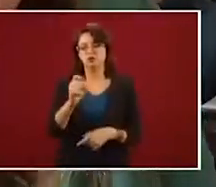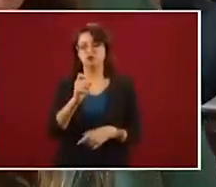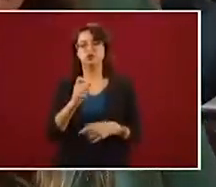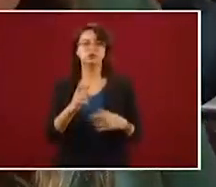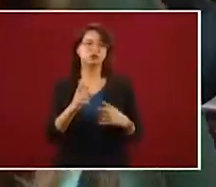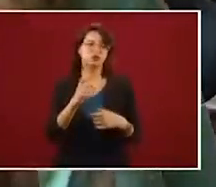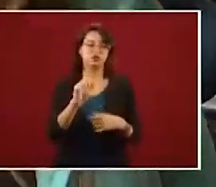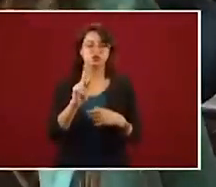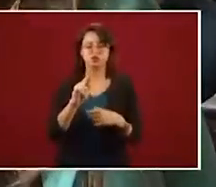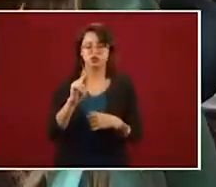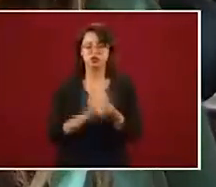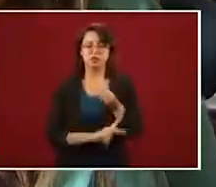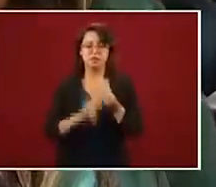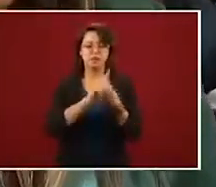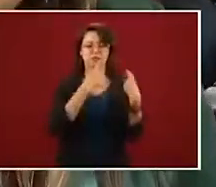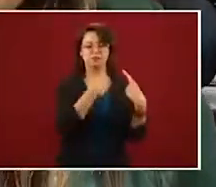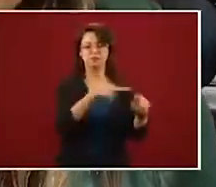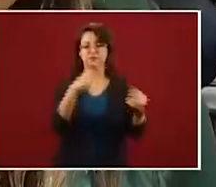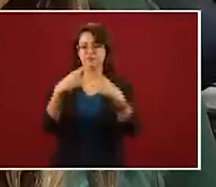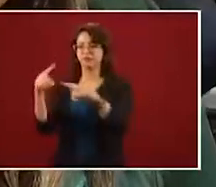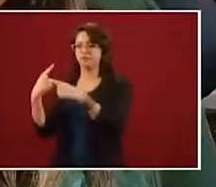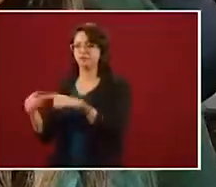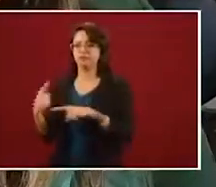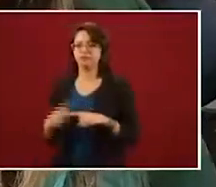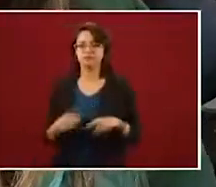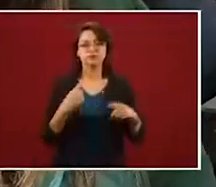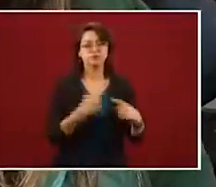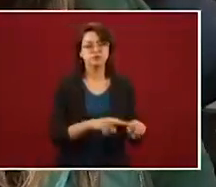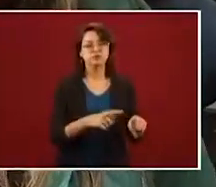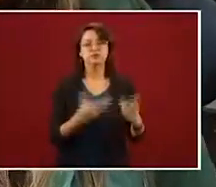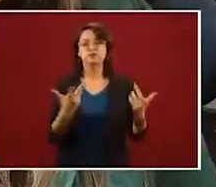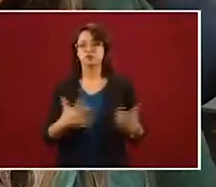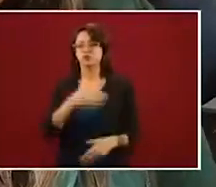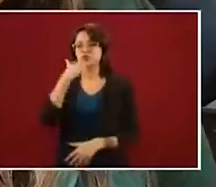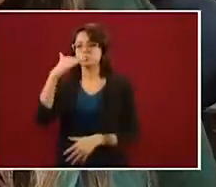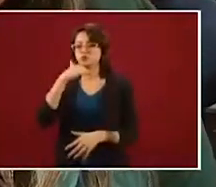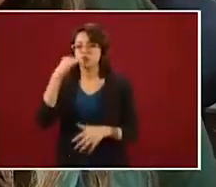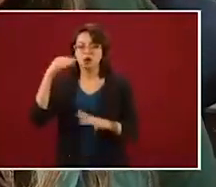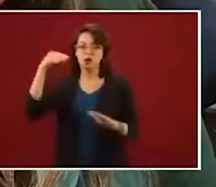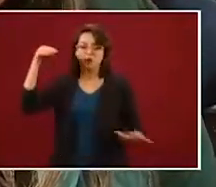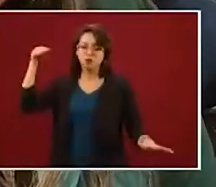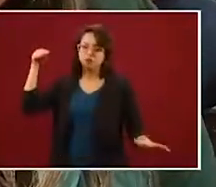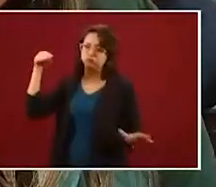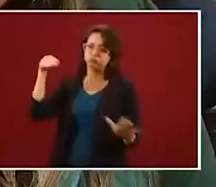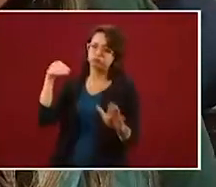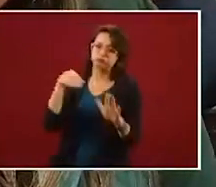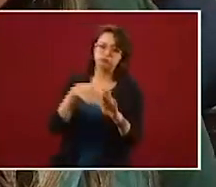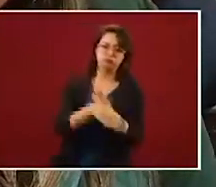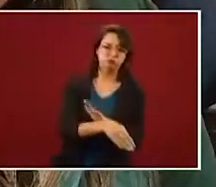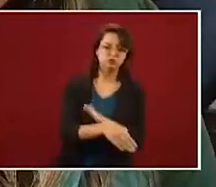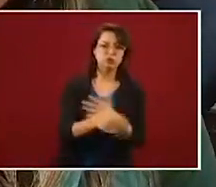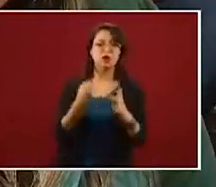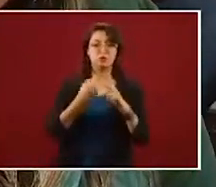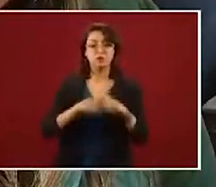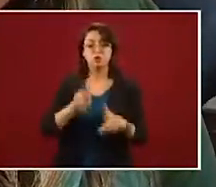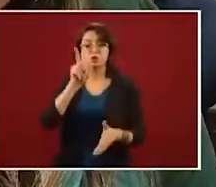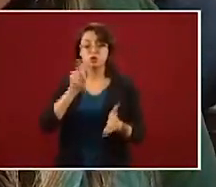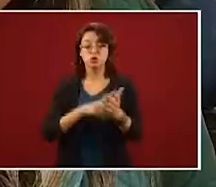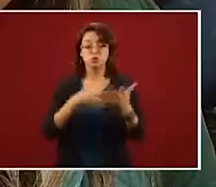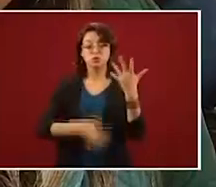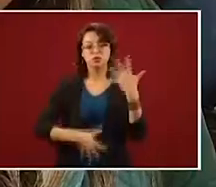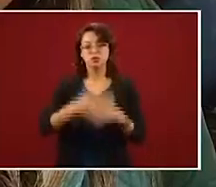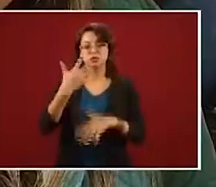países y con ello detuvo una caída sistemática que empezó en 2015.